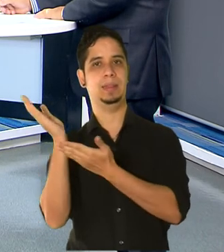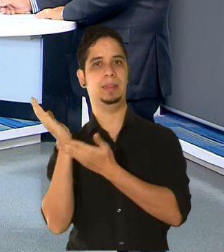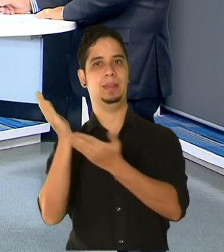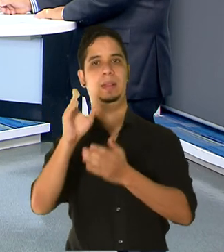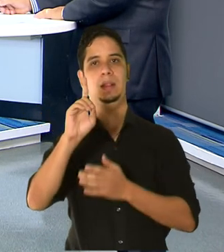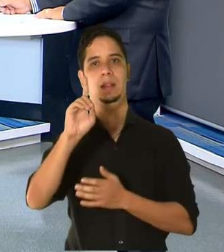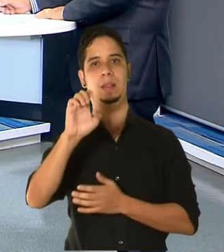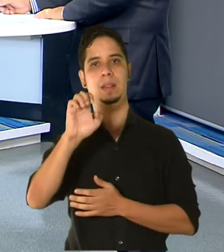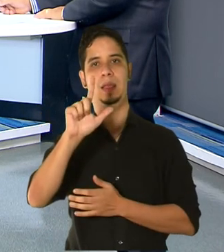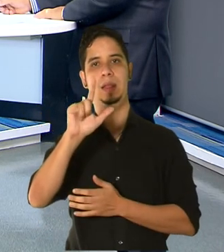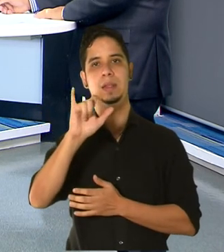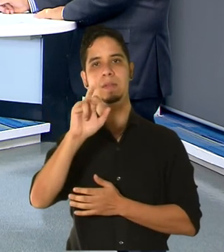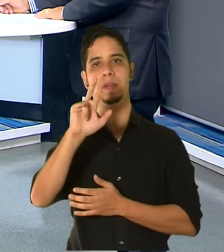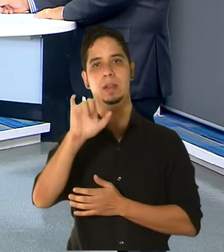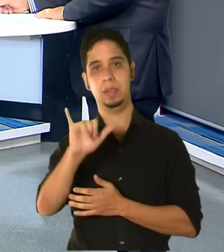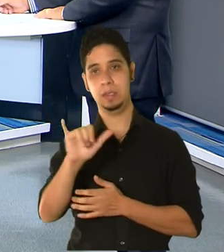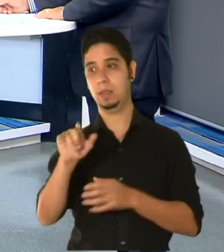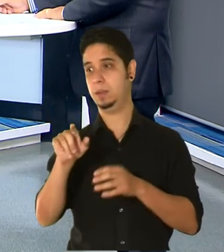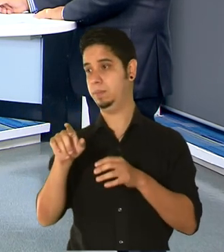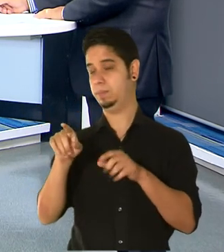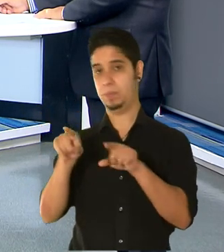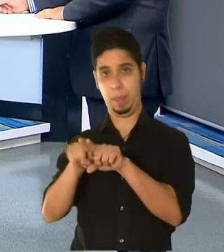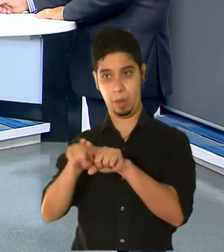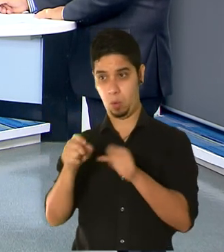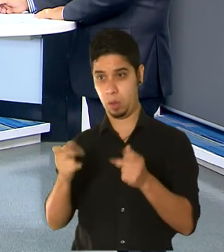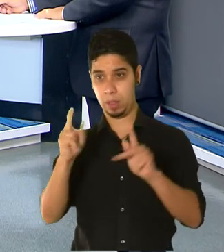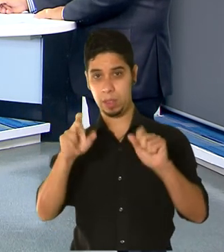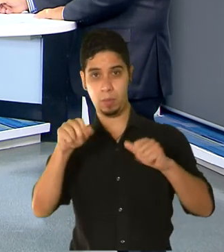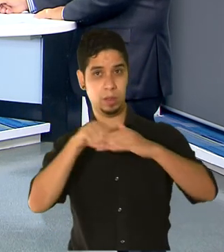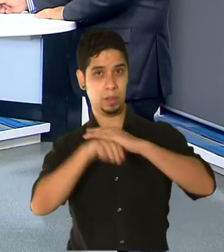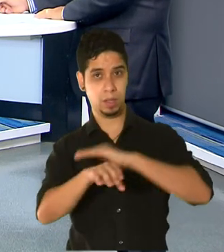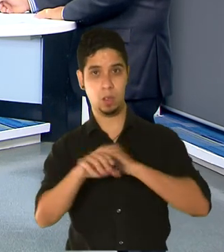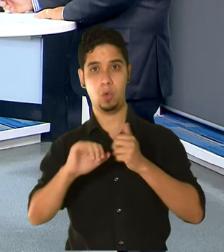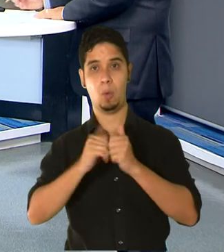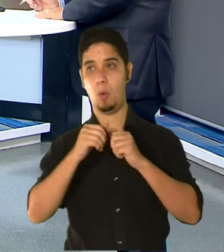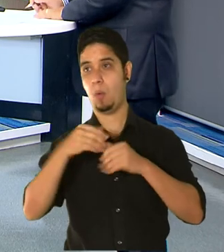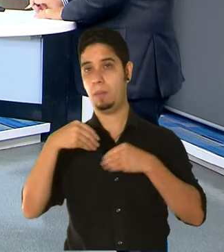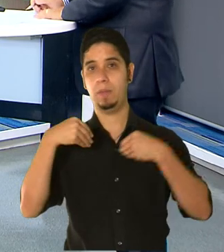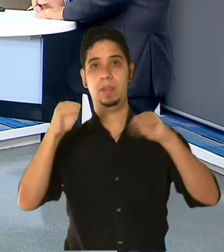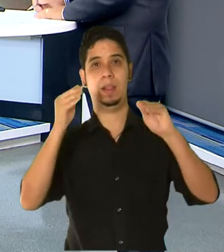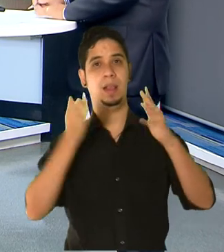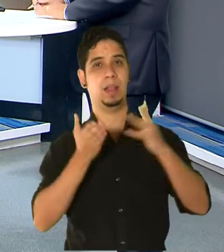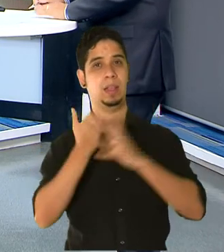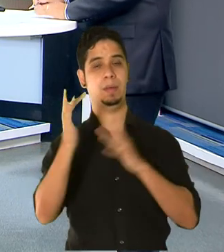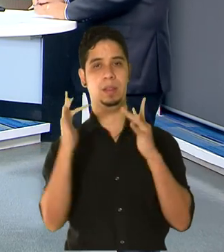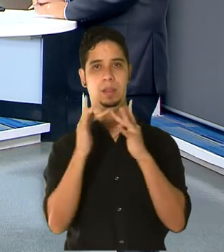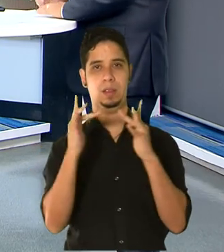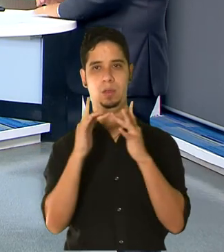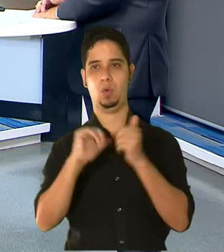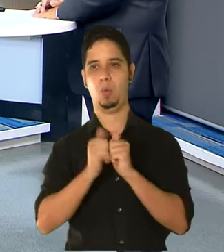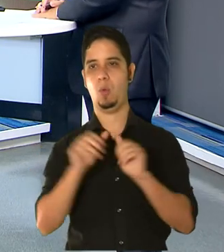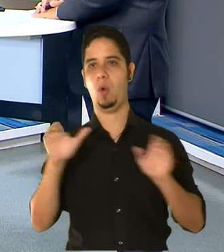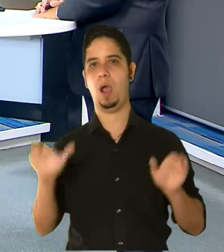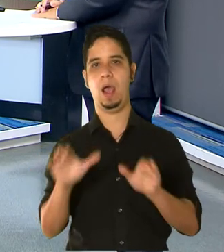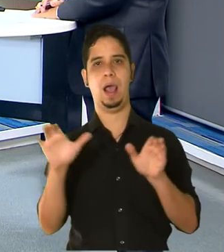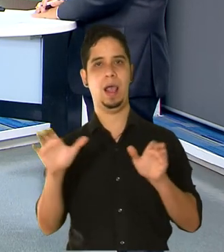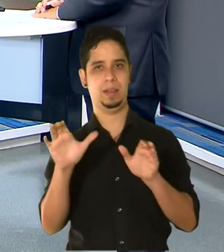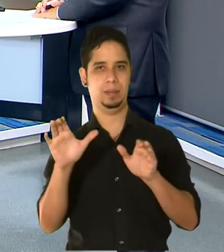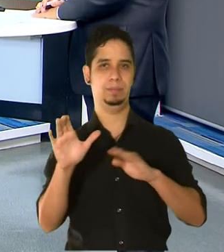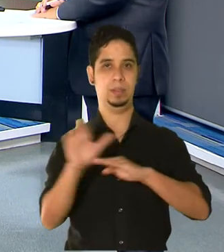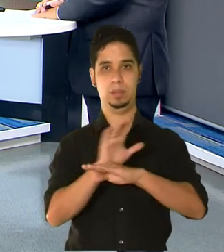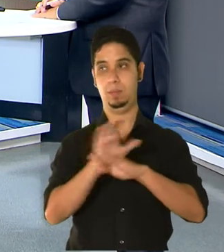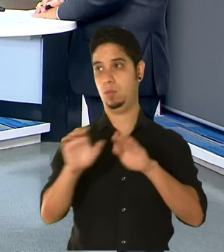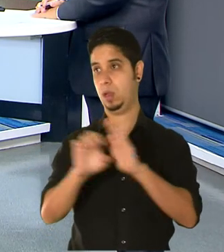capacidad cómo puedes hacer ventas a través del internet como están haciendo otras compañías grandes como amazon y